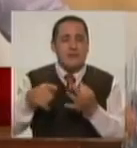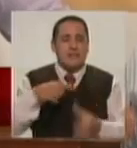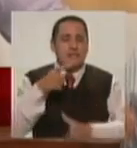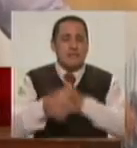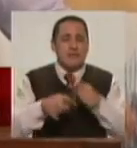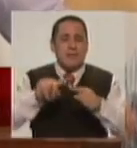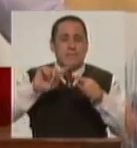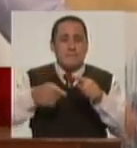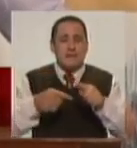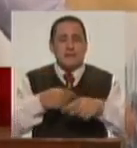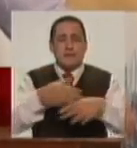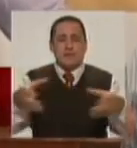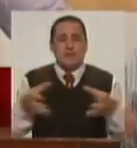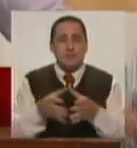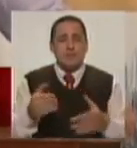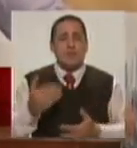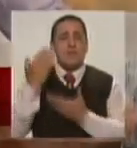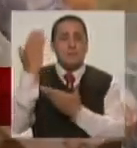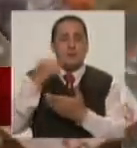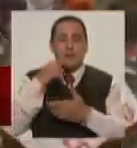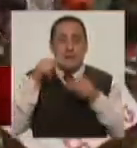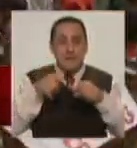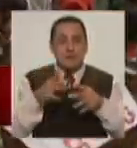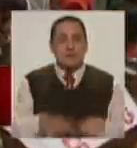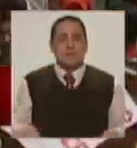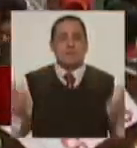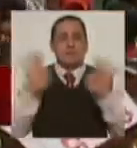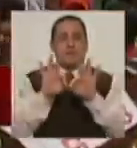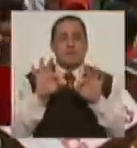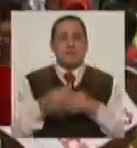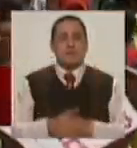miles de trabajadores de Piura. Y eso es muy importante.